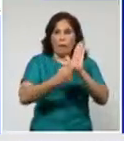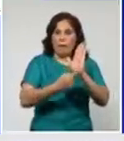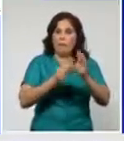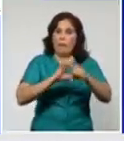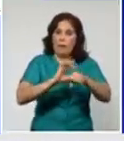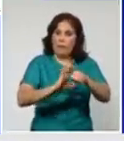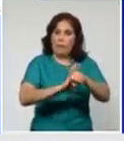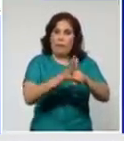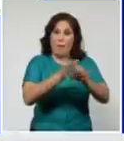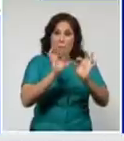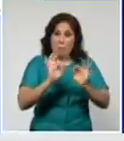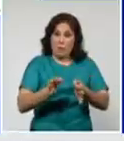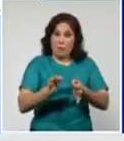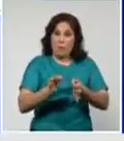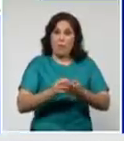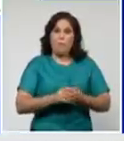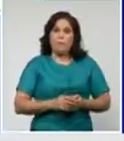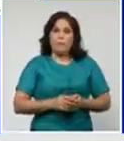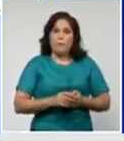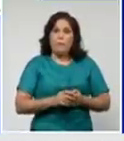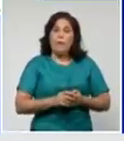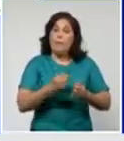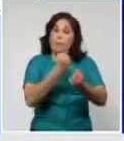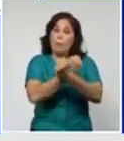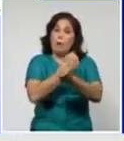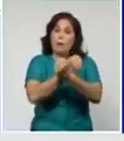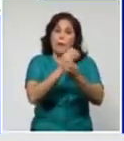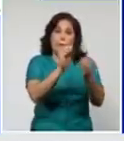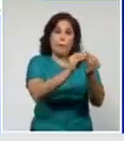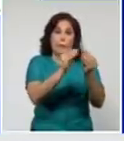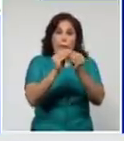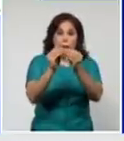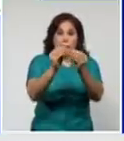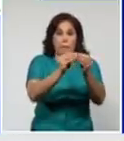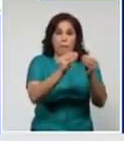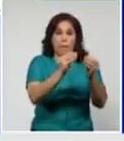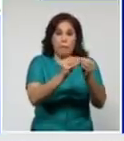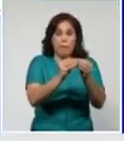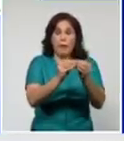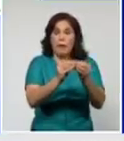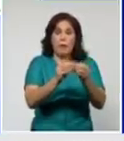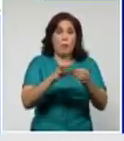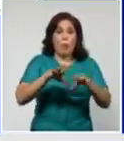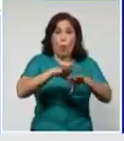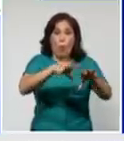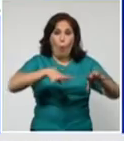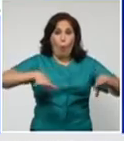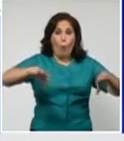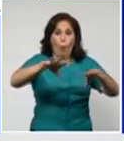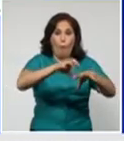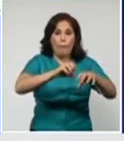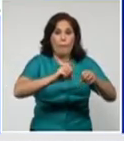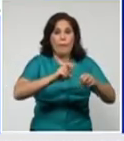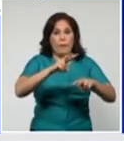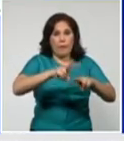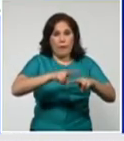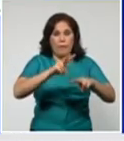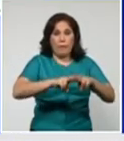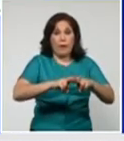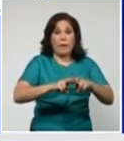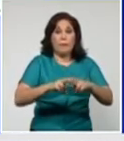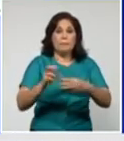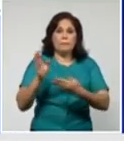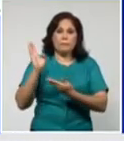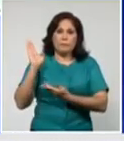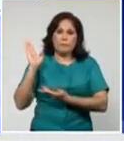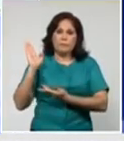enfermedad, pues el riesgo de transmisión es en todos lados. Con este comportamiento, de